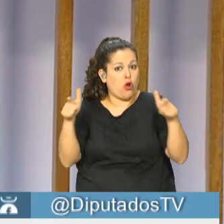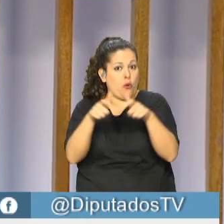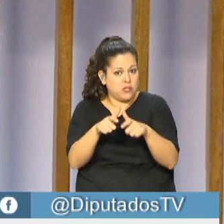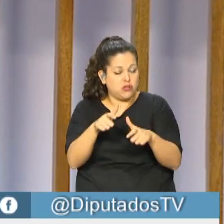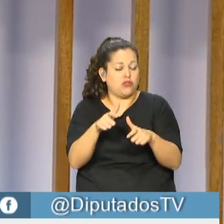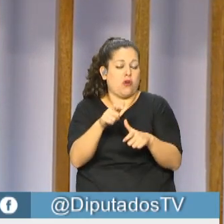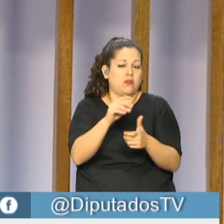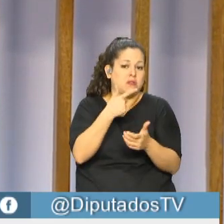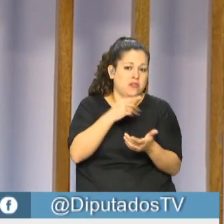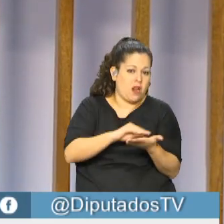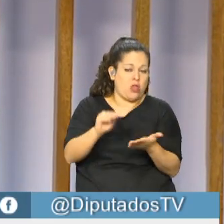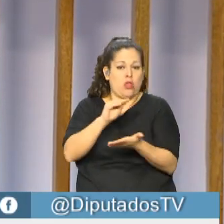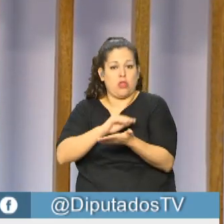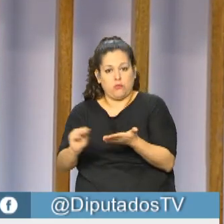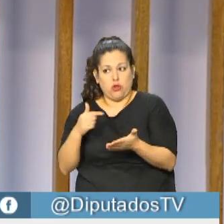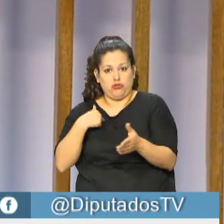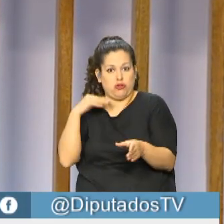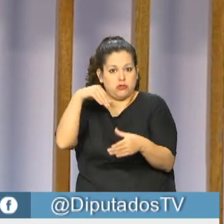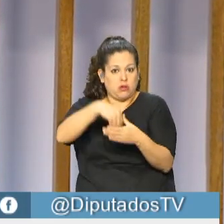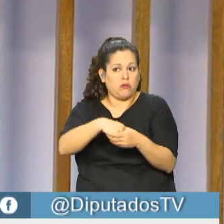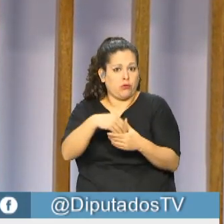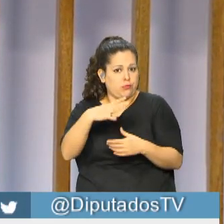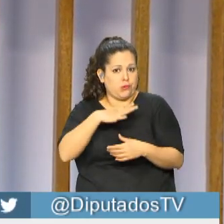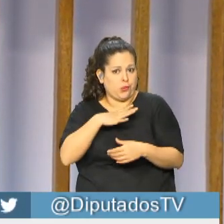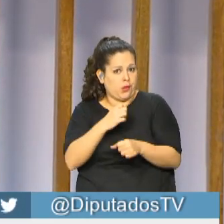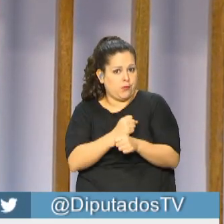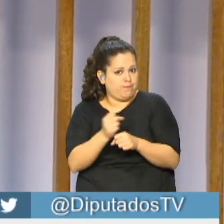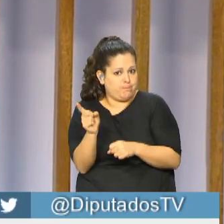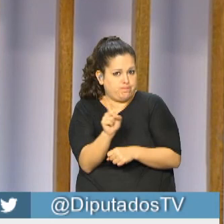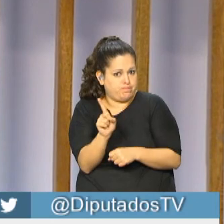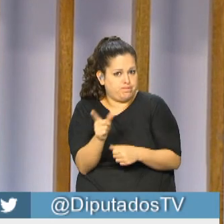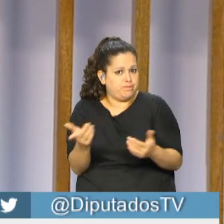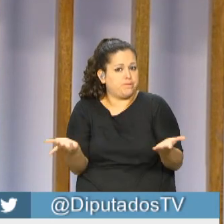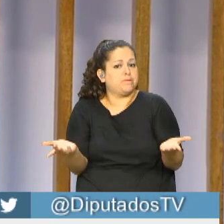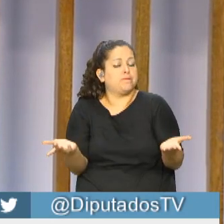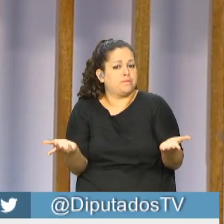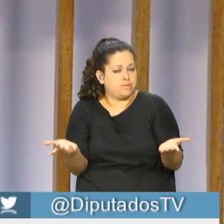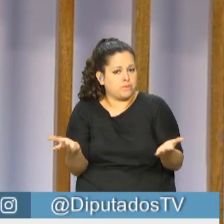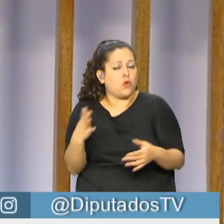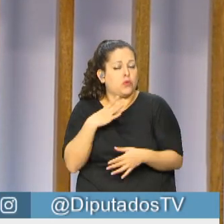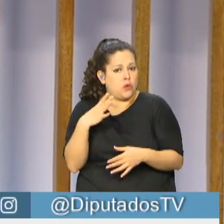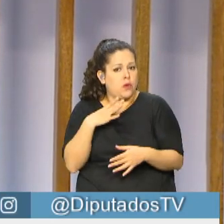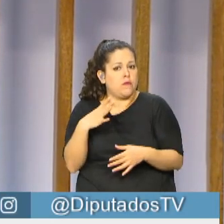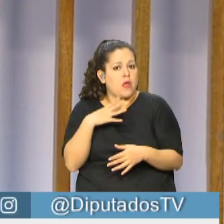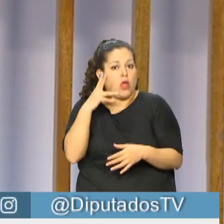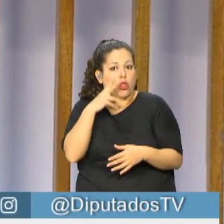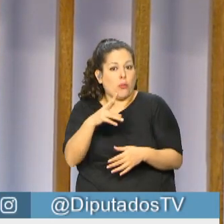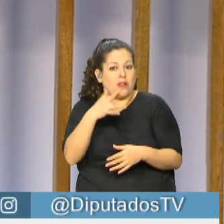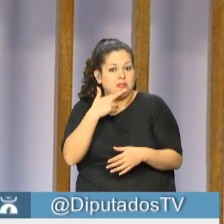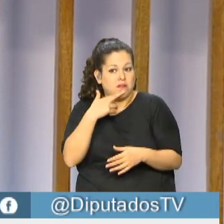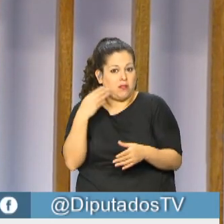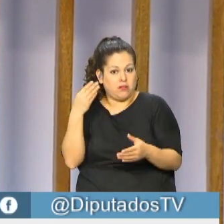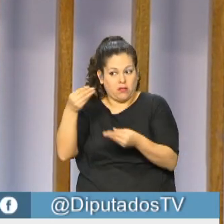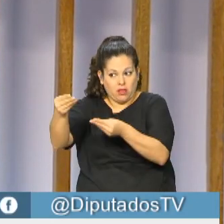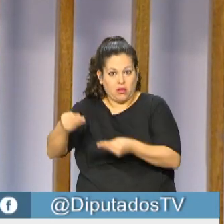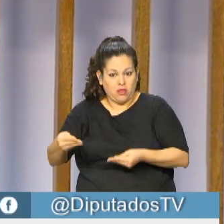de la cuenta de inversión, soy integrante, no se ha aprobado. No ha llegado la del 2017 todavía al